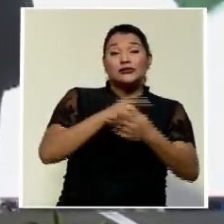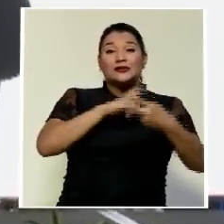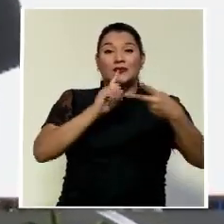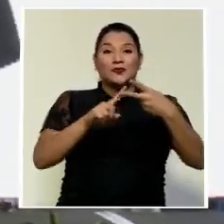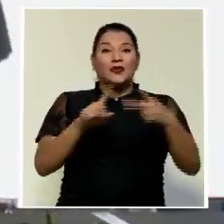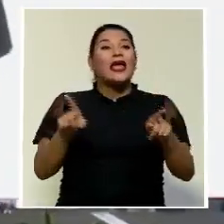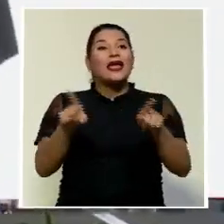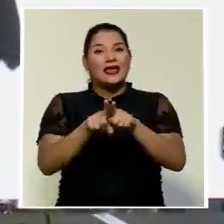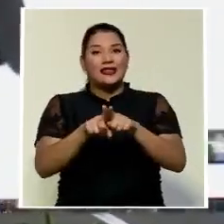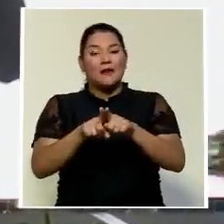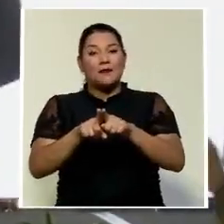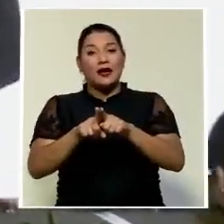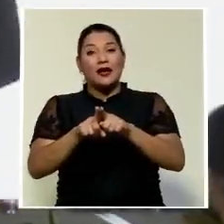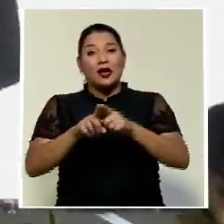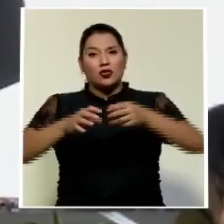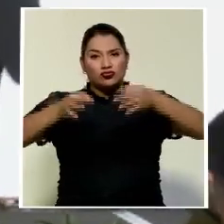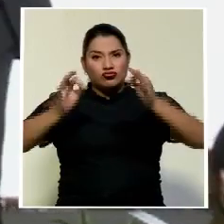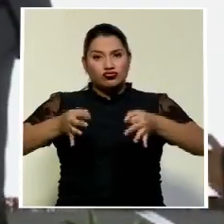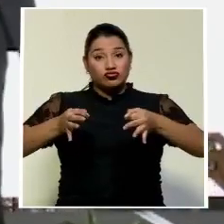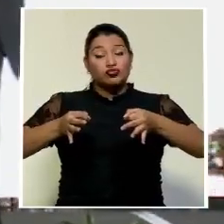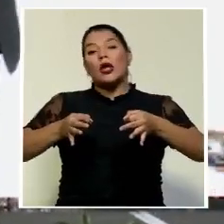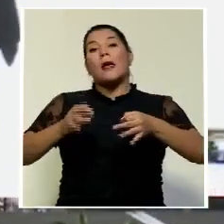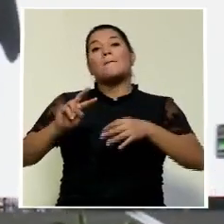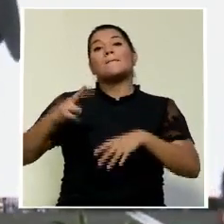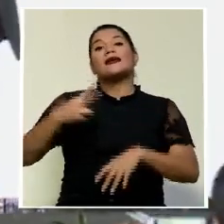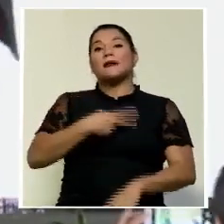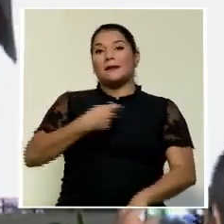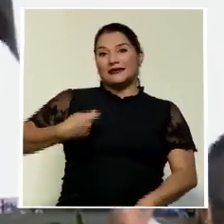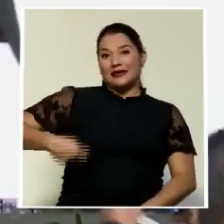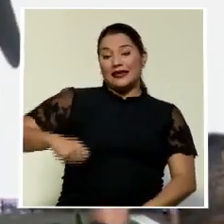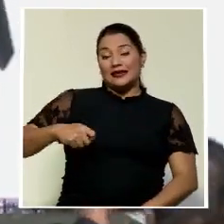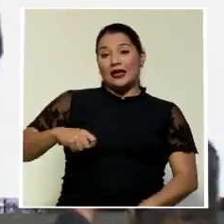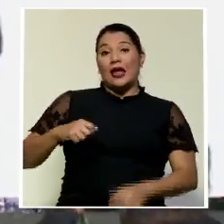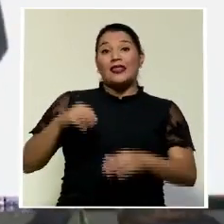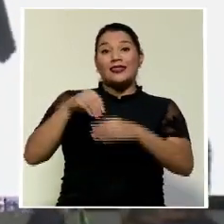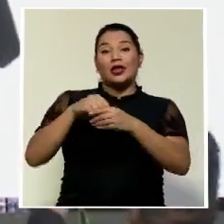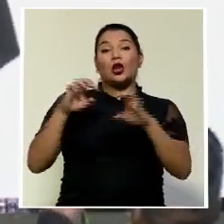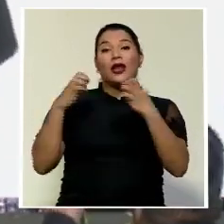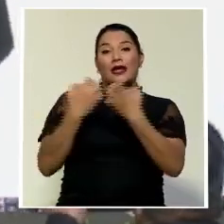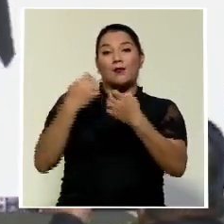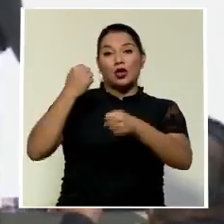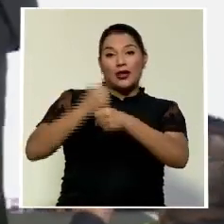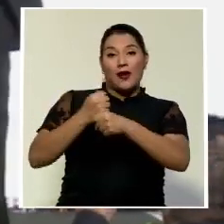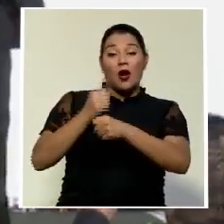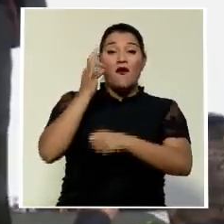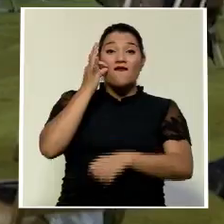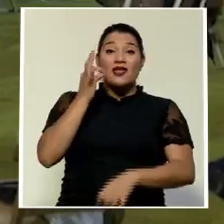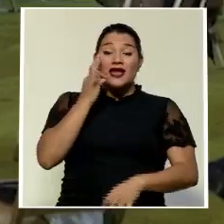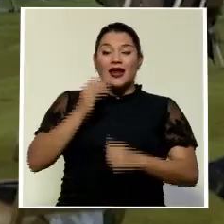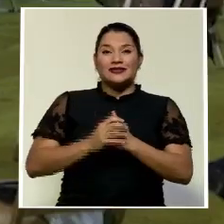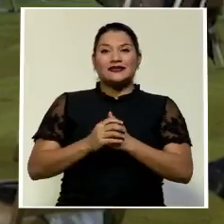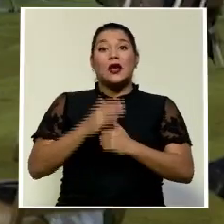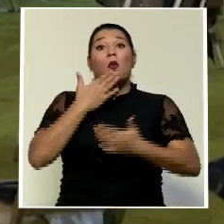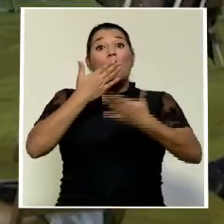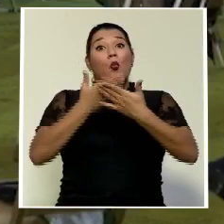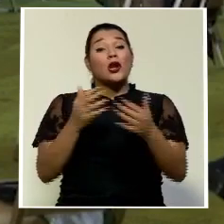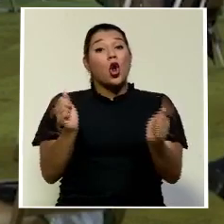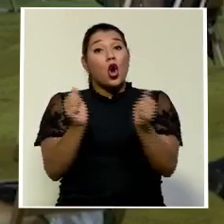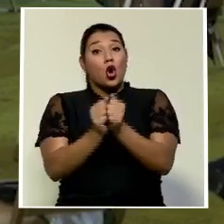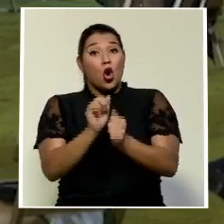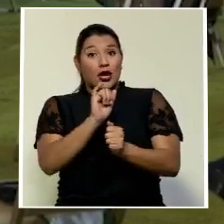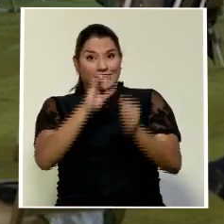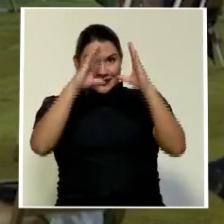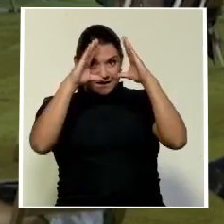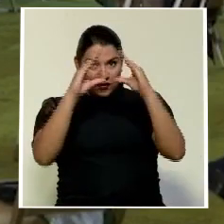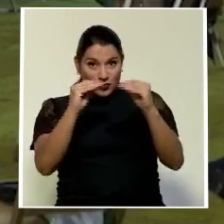a los vicepresidentes que llevará Figueres en la papeleta. Bueno, y con esta información y esperando nada más